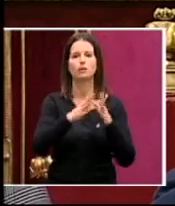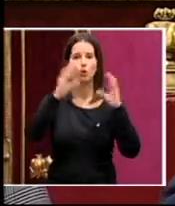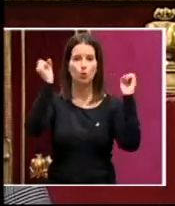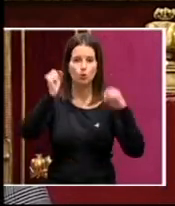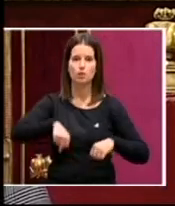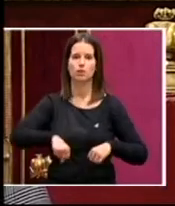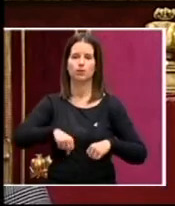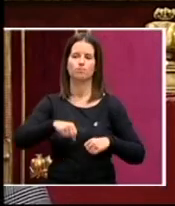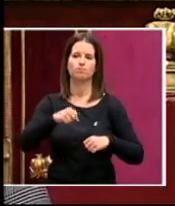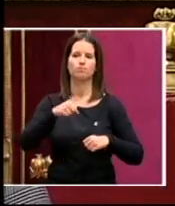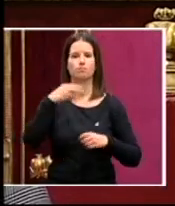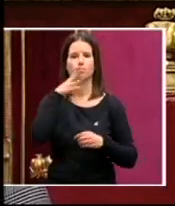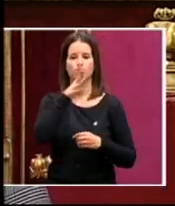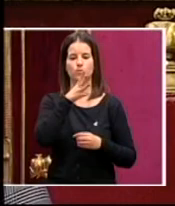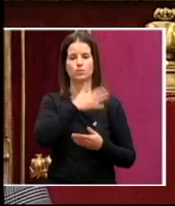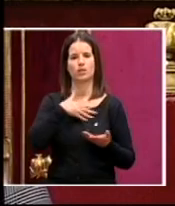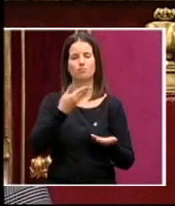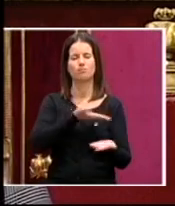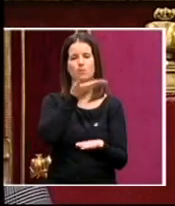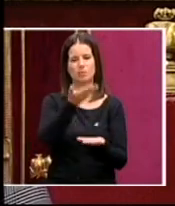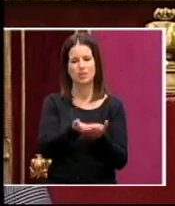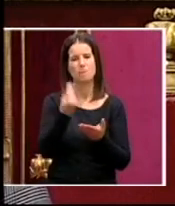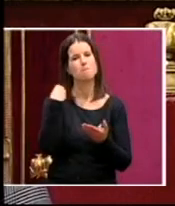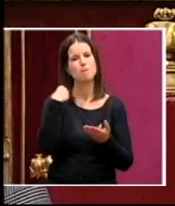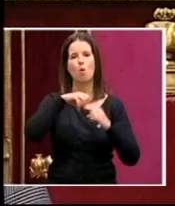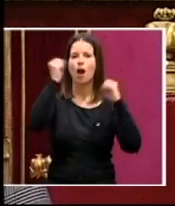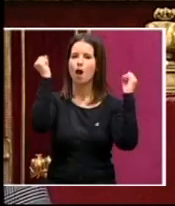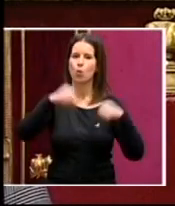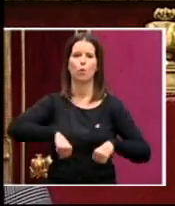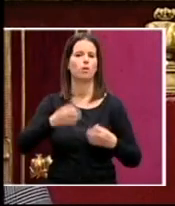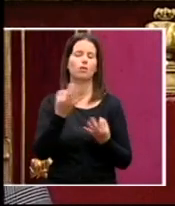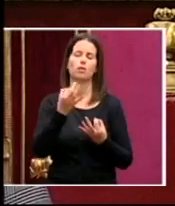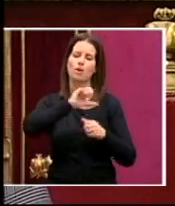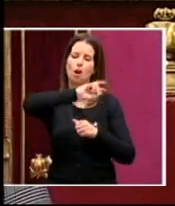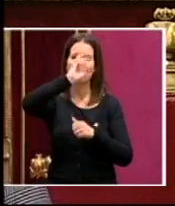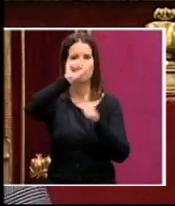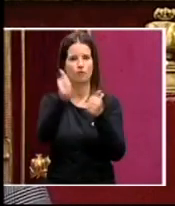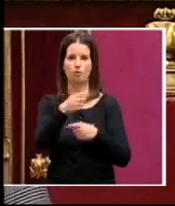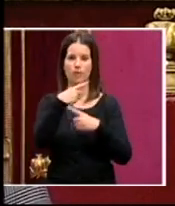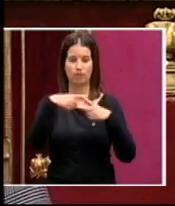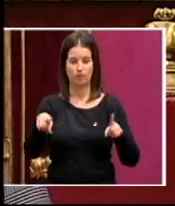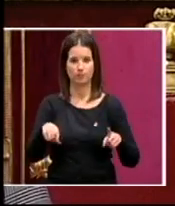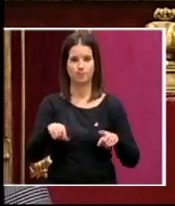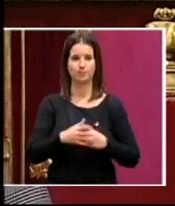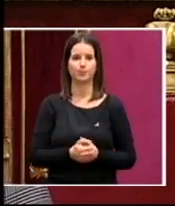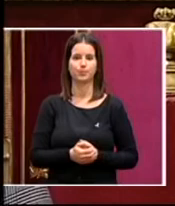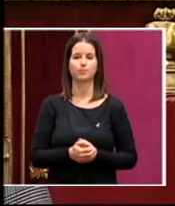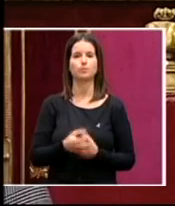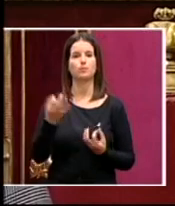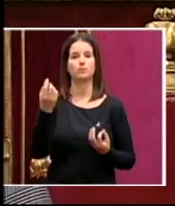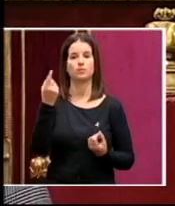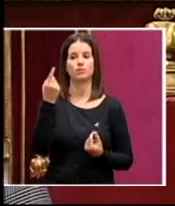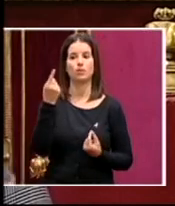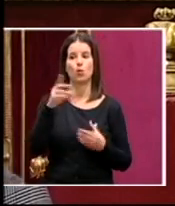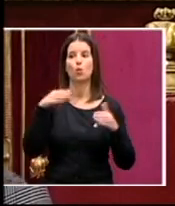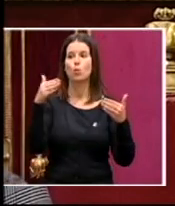tanto, plantear que este tipo de acuerdos se tienen que hacer de otro modo y de otra forma. Justamente señalábamos por parte